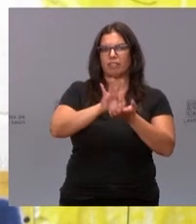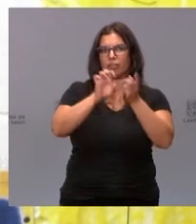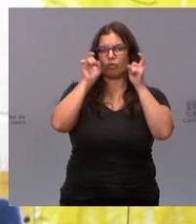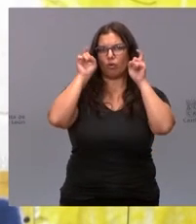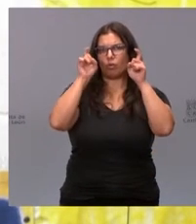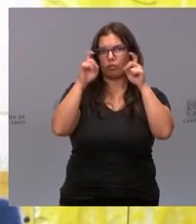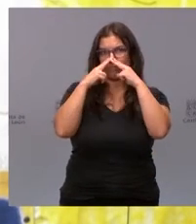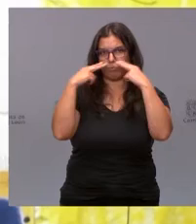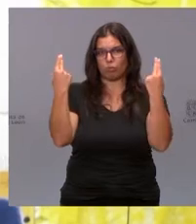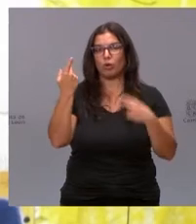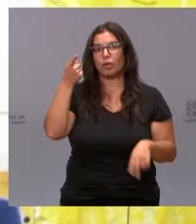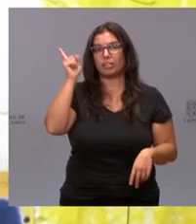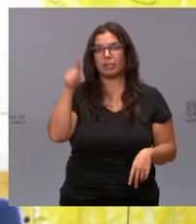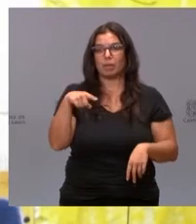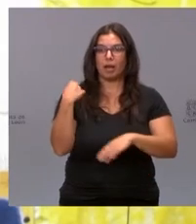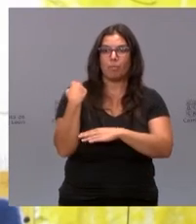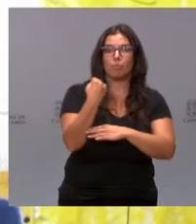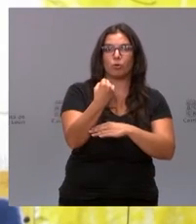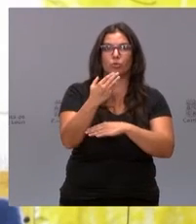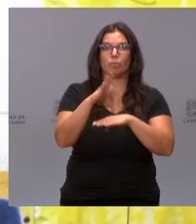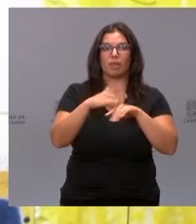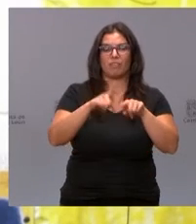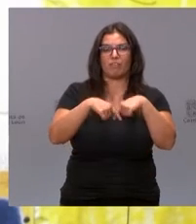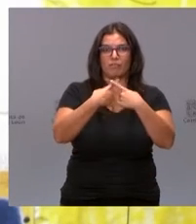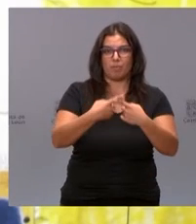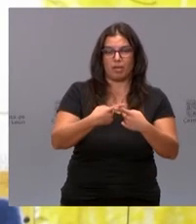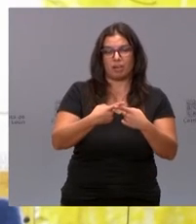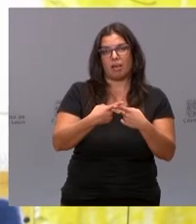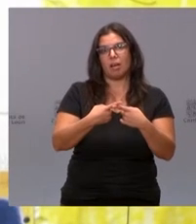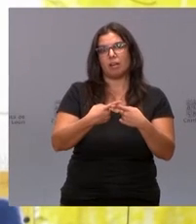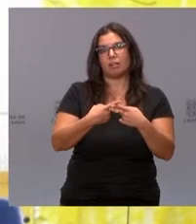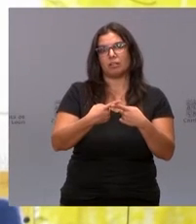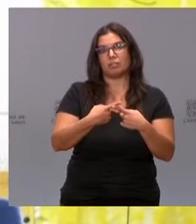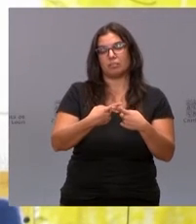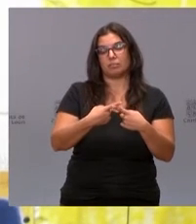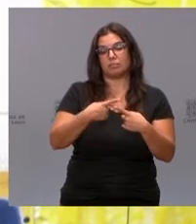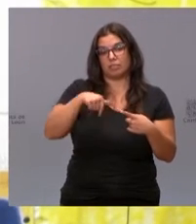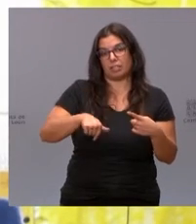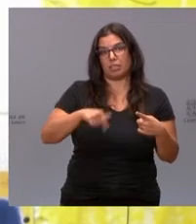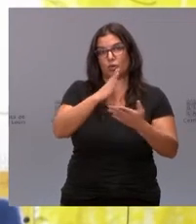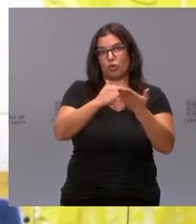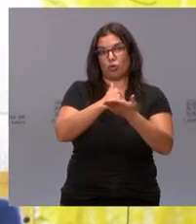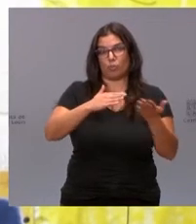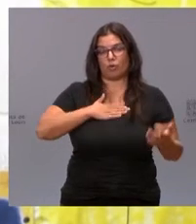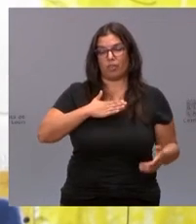y, sobre todo, también de apoyo a las familias de nuestra comunidad